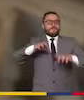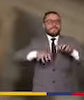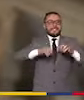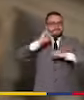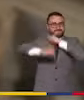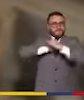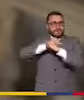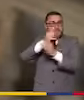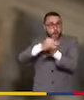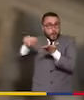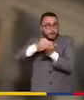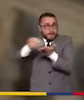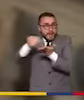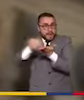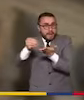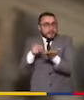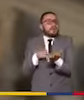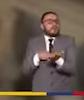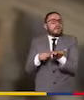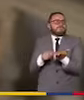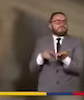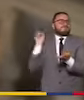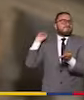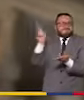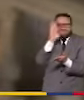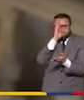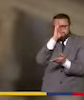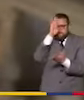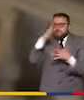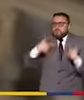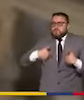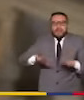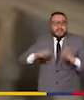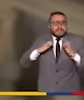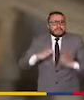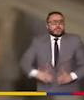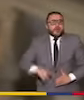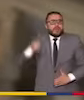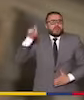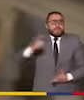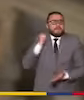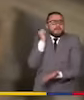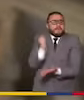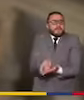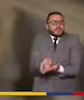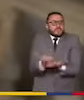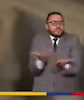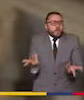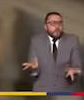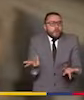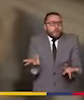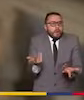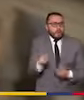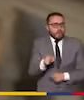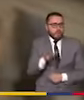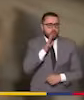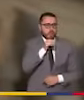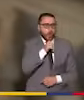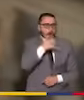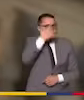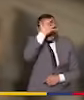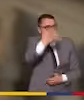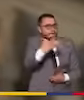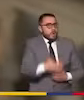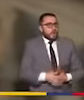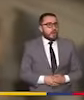transacciones, como usualmente cualquier ciudadano tiene la obligación de hacer? Es un